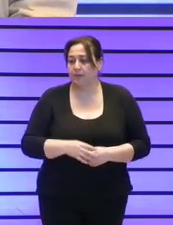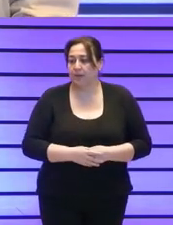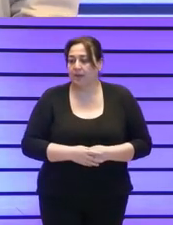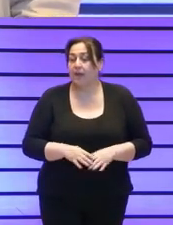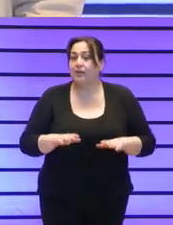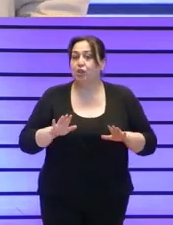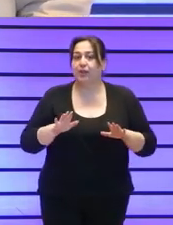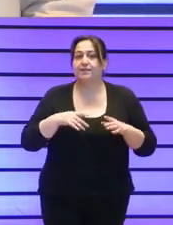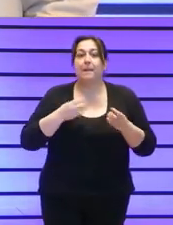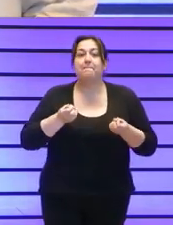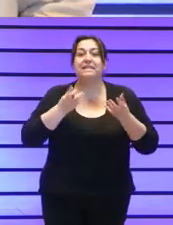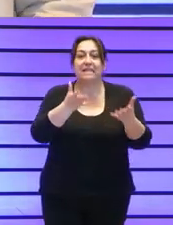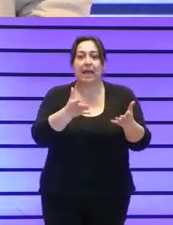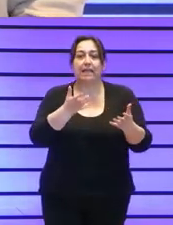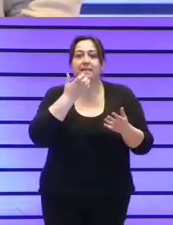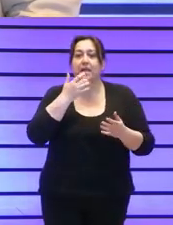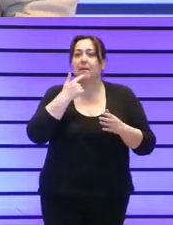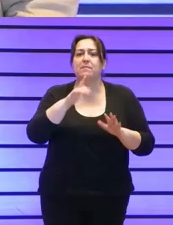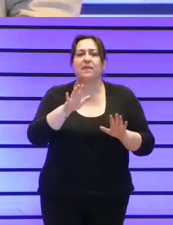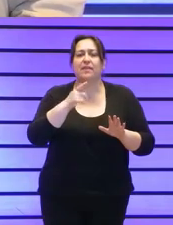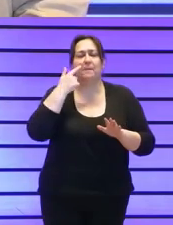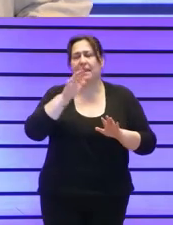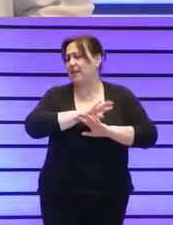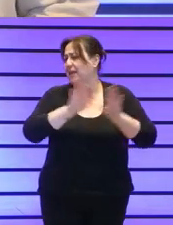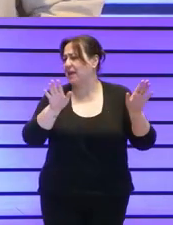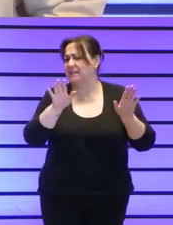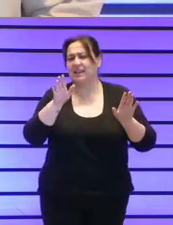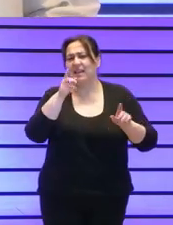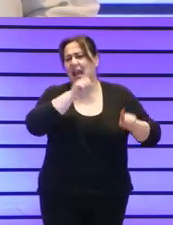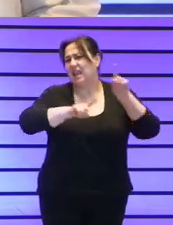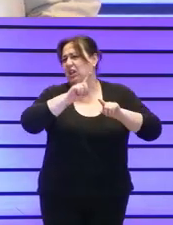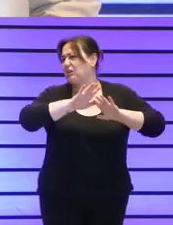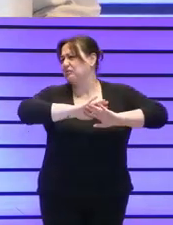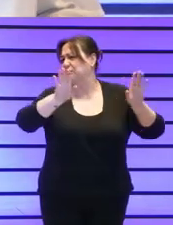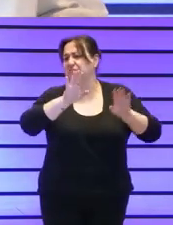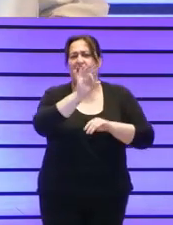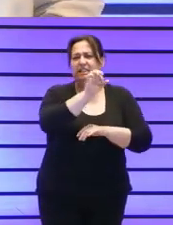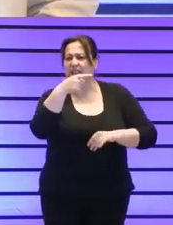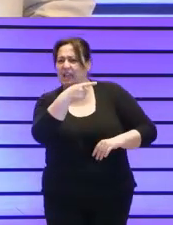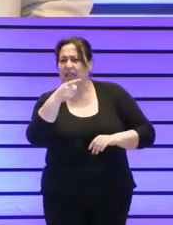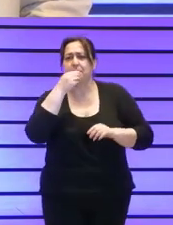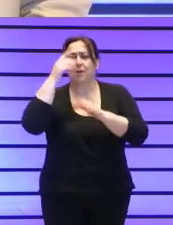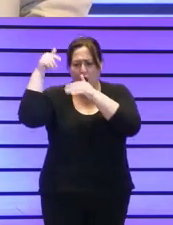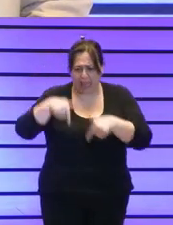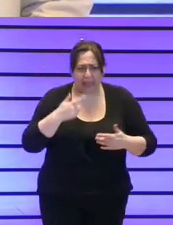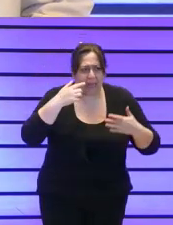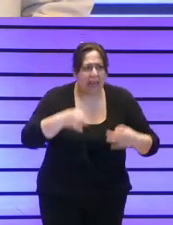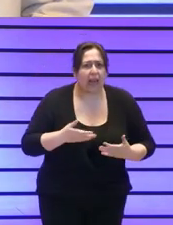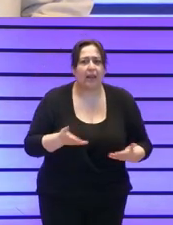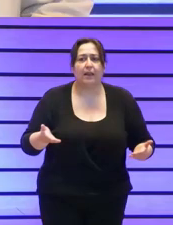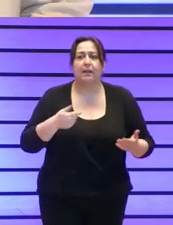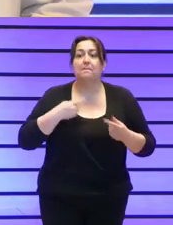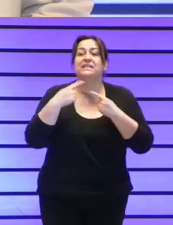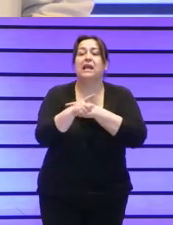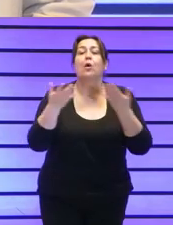Entonces, el mensaje, si a mí me dicen, oye, mira, déjate de líos, de acrónimos, ESG, y baja la realidad. Yo creo que